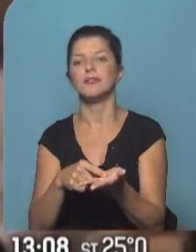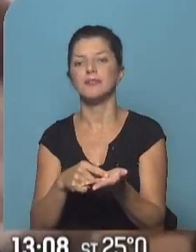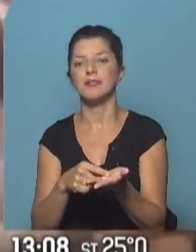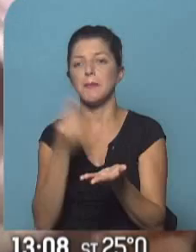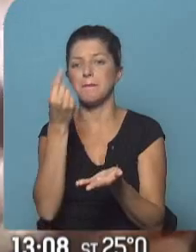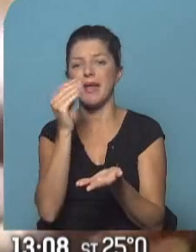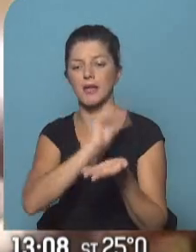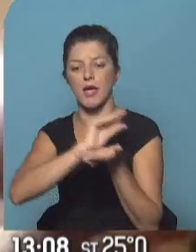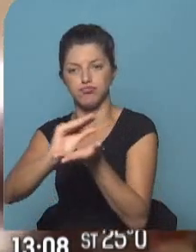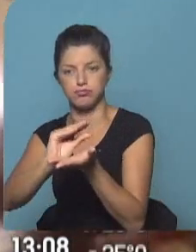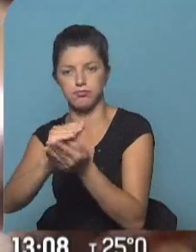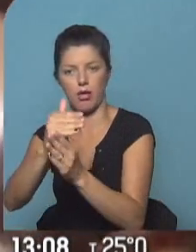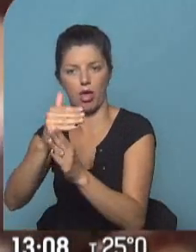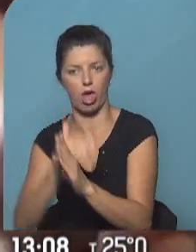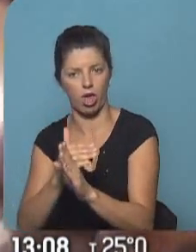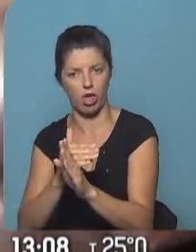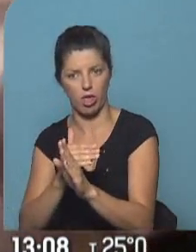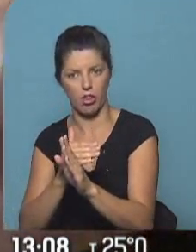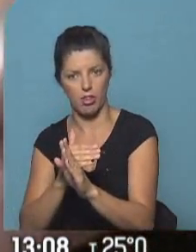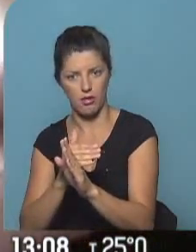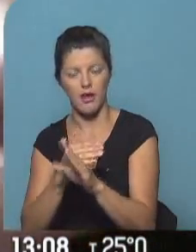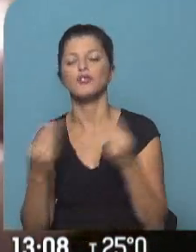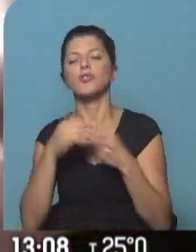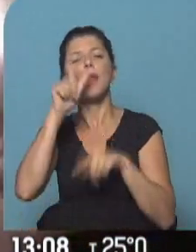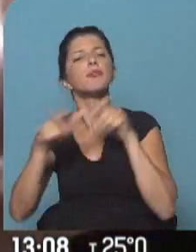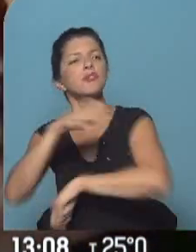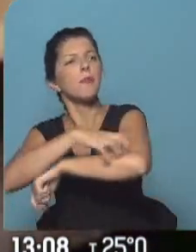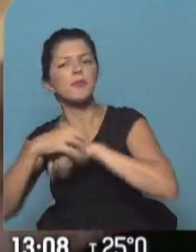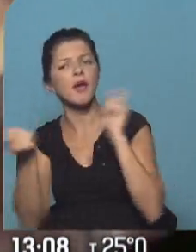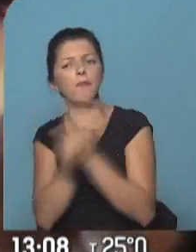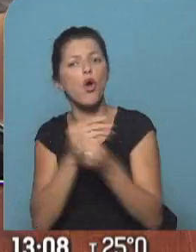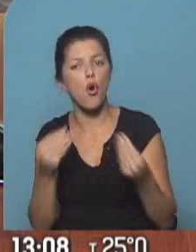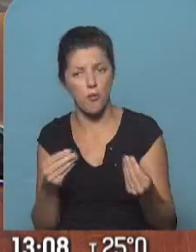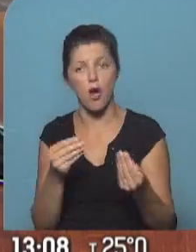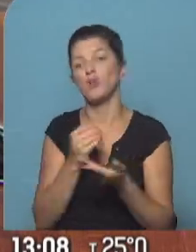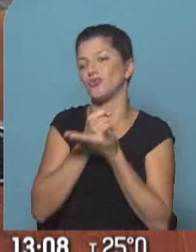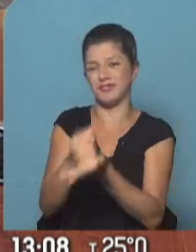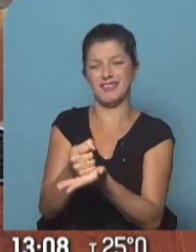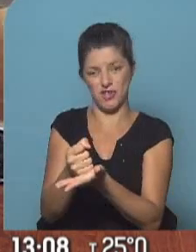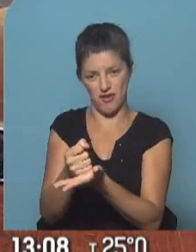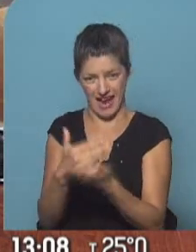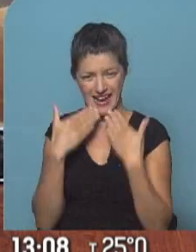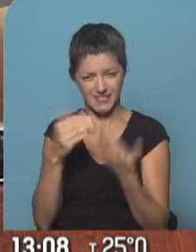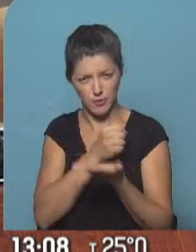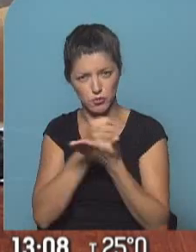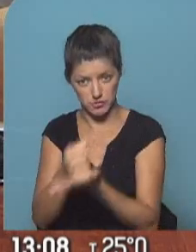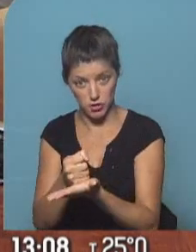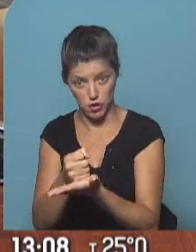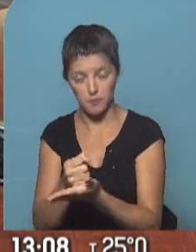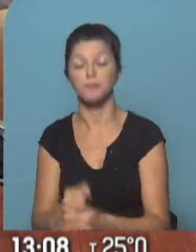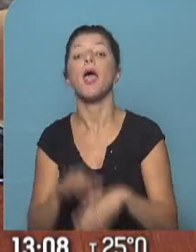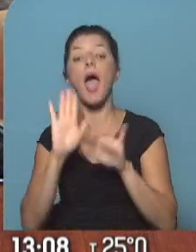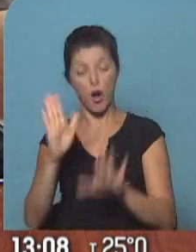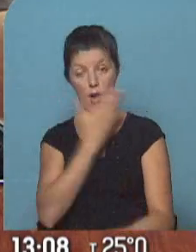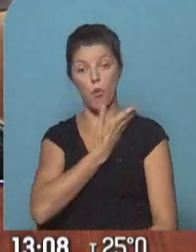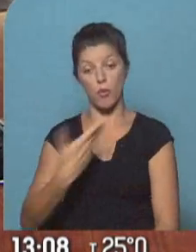menos plata. Pero ¿cómo ha bajado la gente? ¿Cómo ha salido de la pobreza? Y bueno, de esa forma los subsidios directos. Ahora, al llegar Rouhani al gobierno y querer